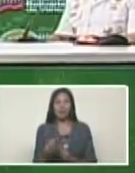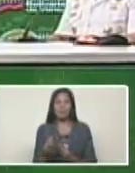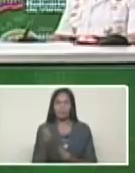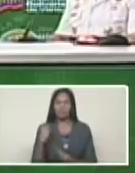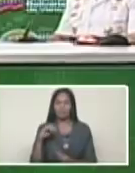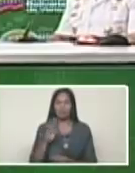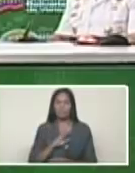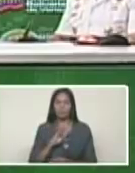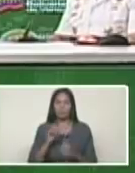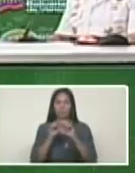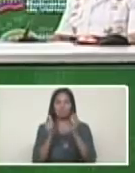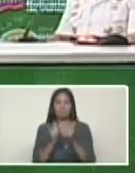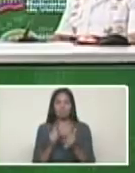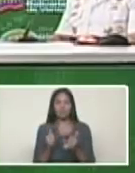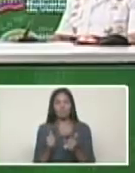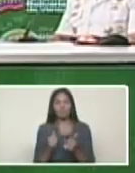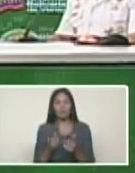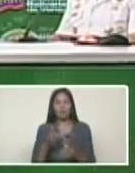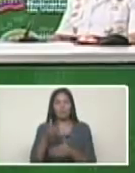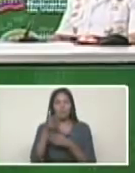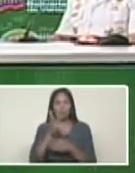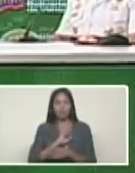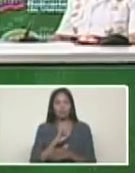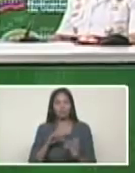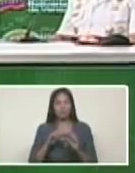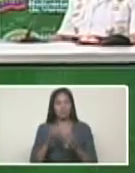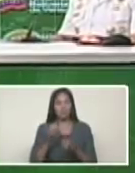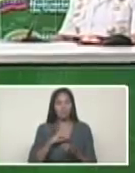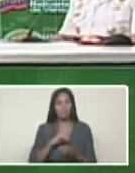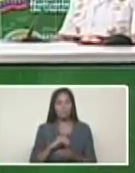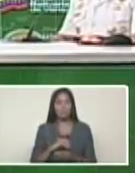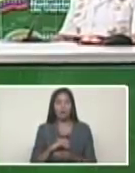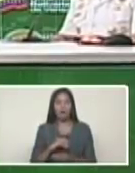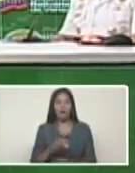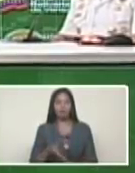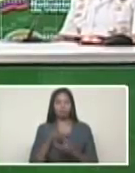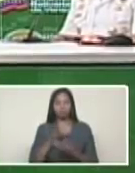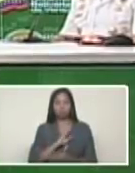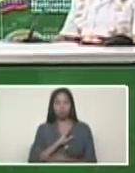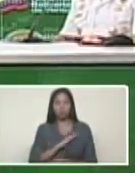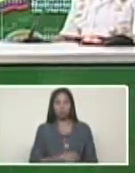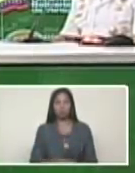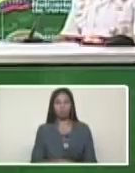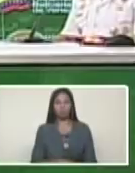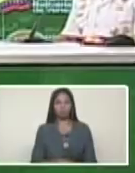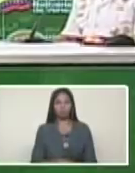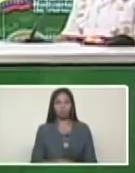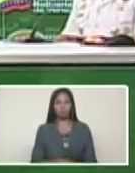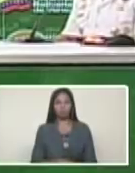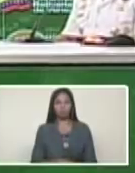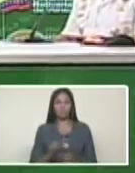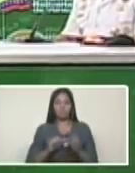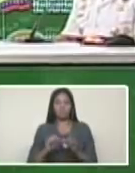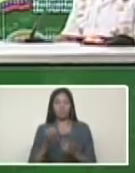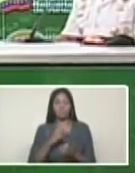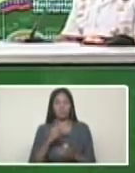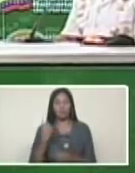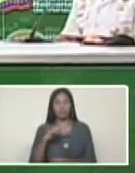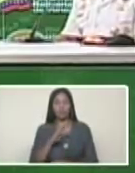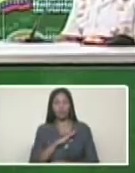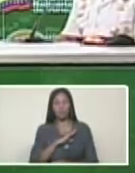el sistema de armas mantenido, sostenido por nosotros, para mantener y tener